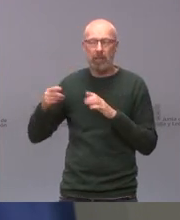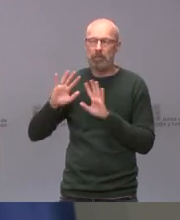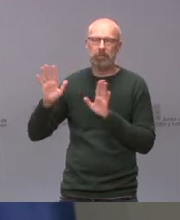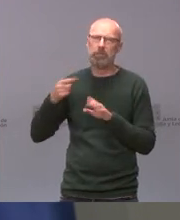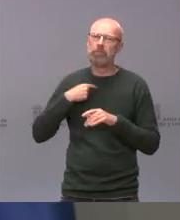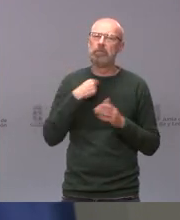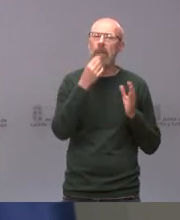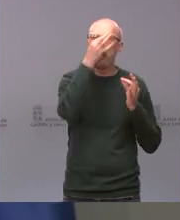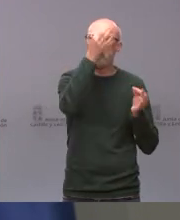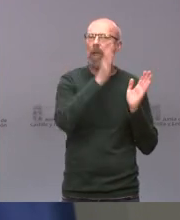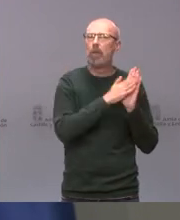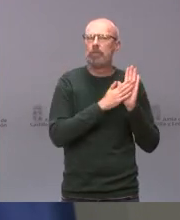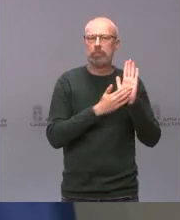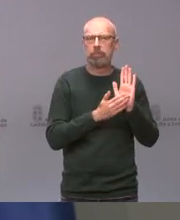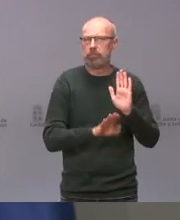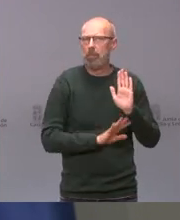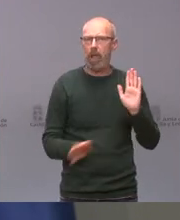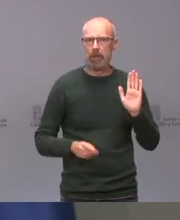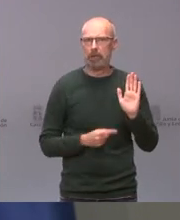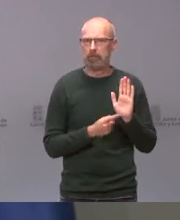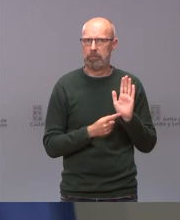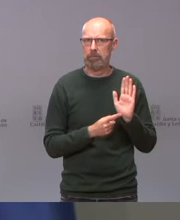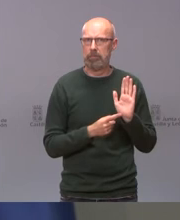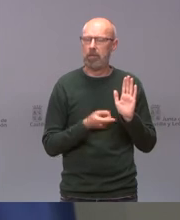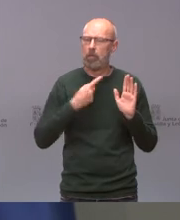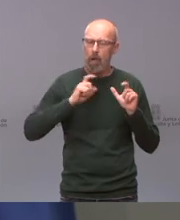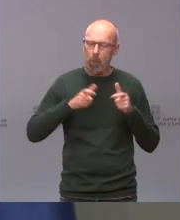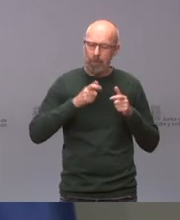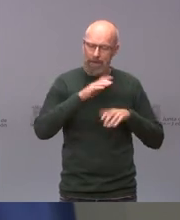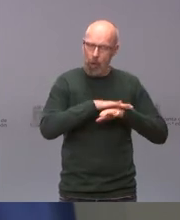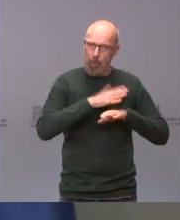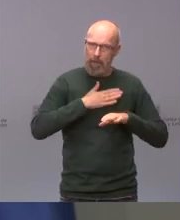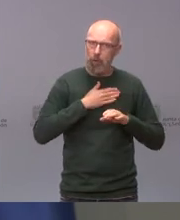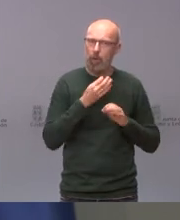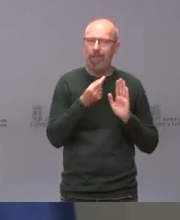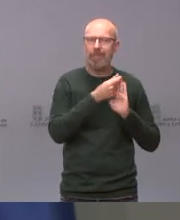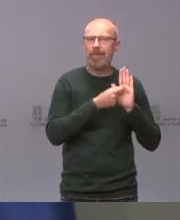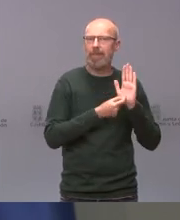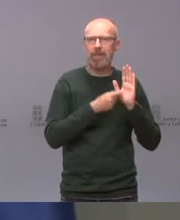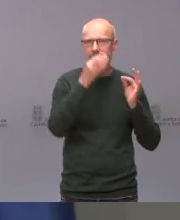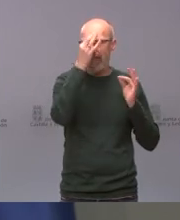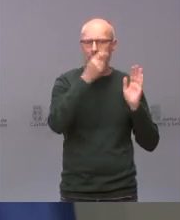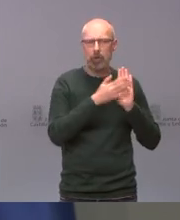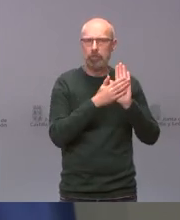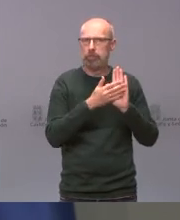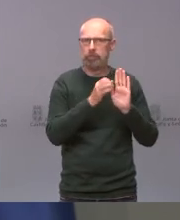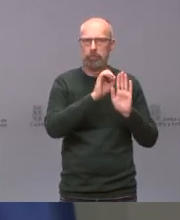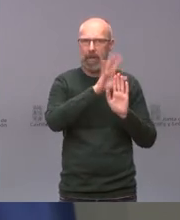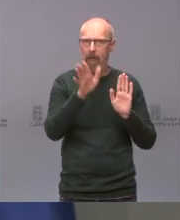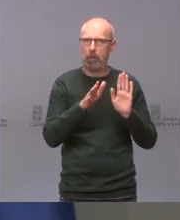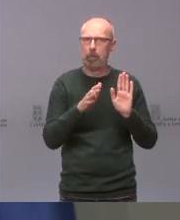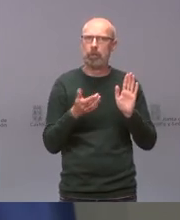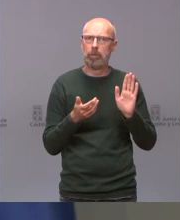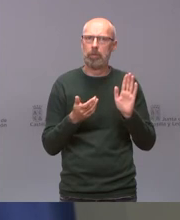hay alguna obsesión que ha tenido esta Junta, esta Administración, es poner los datos. ¿Y cuáles son los datos? Oiga, mire, ¿quién ha